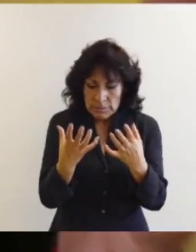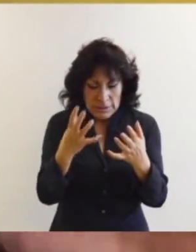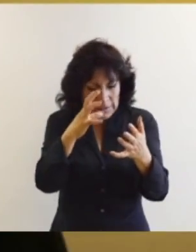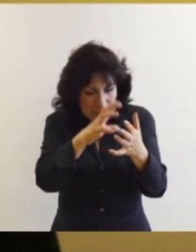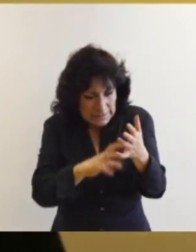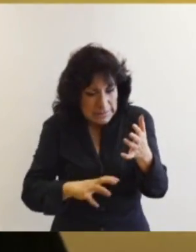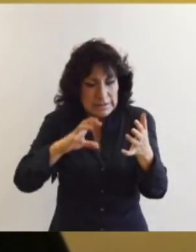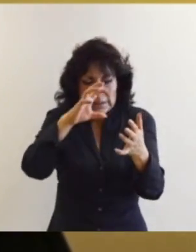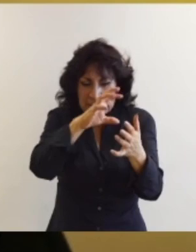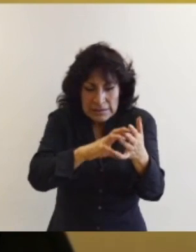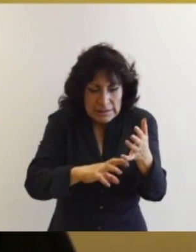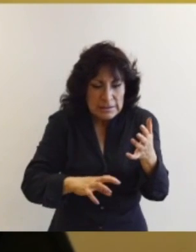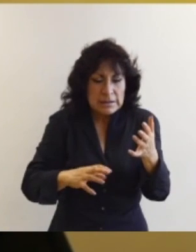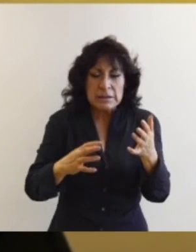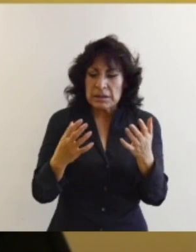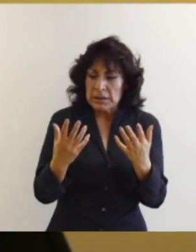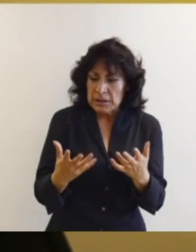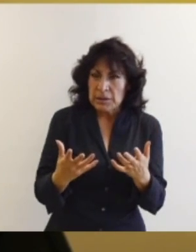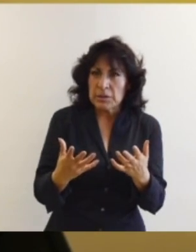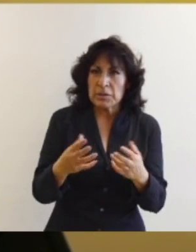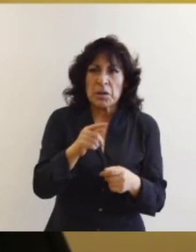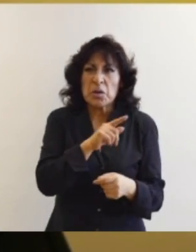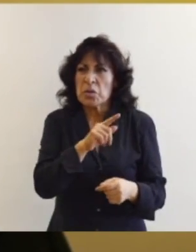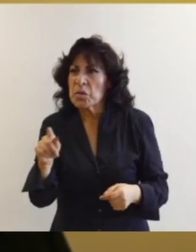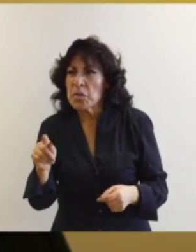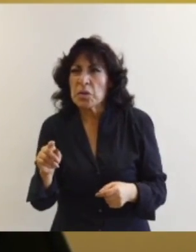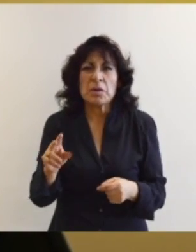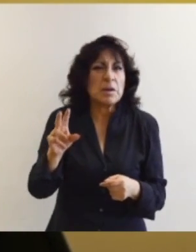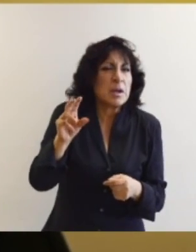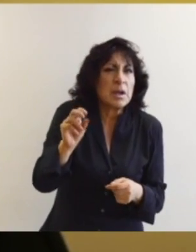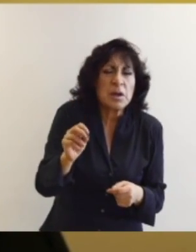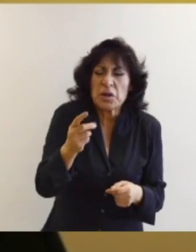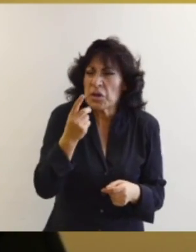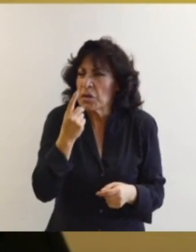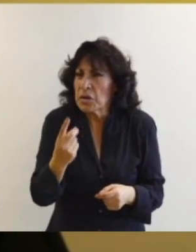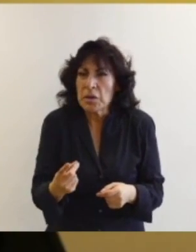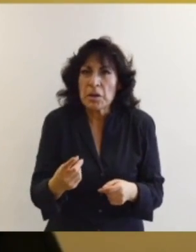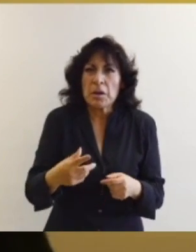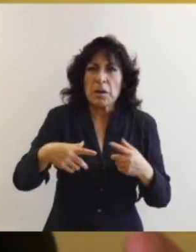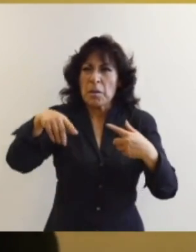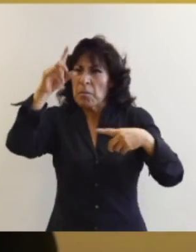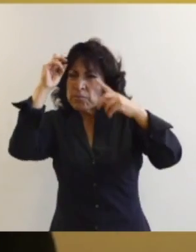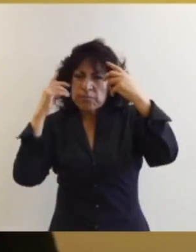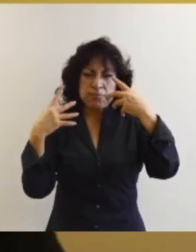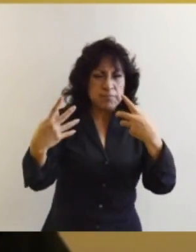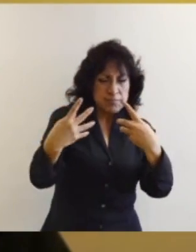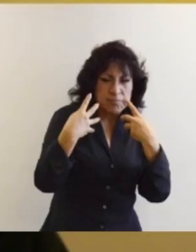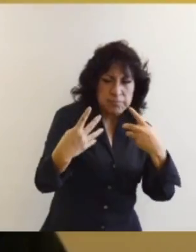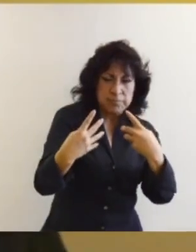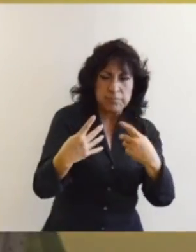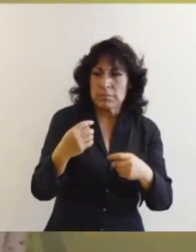mis propias uñas, aunque lo nieguen todos, aunque me llamen loca y se burlen de mí.